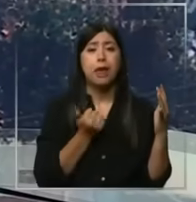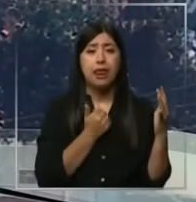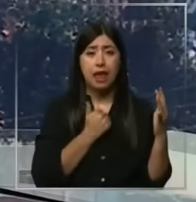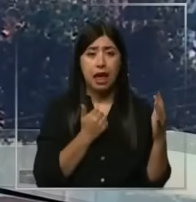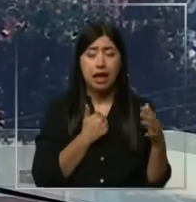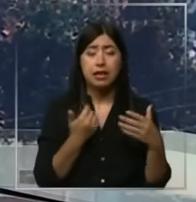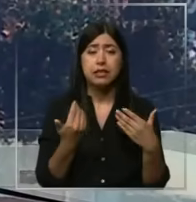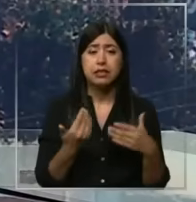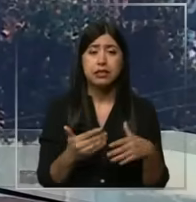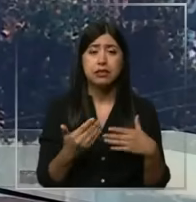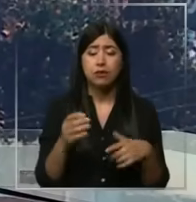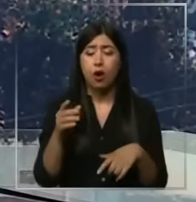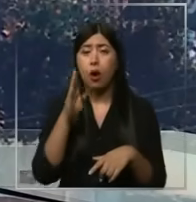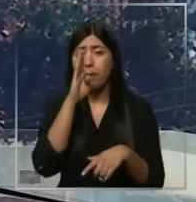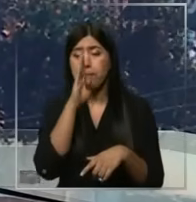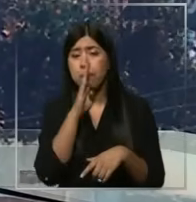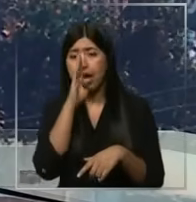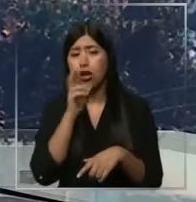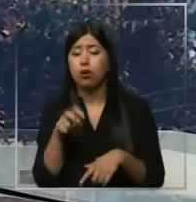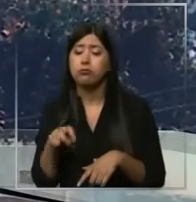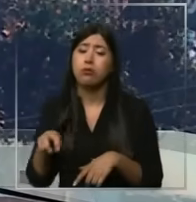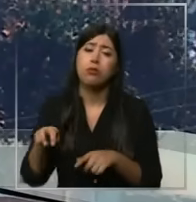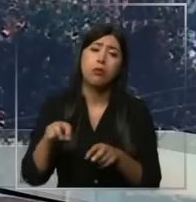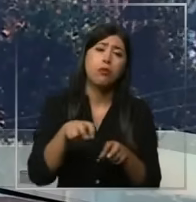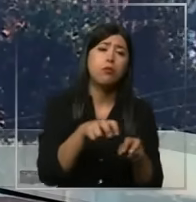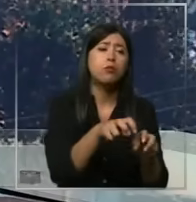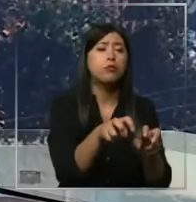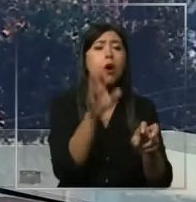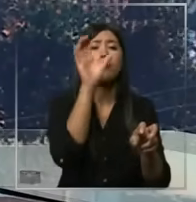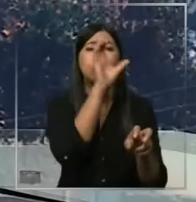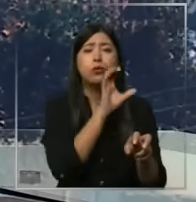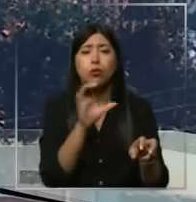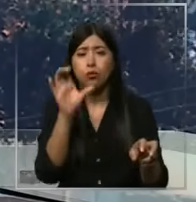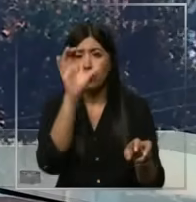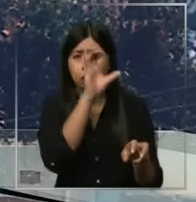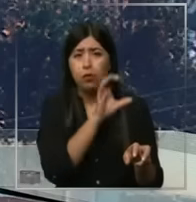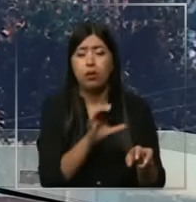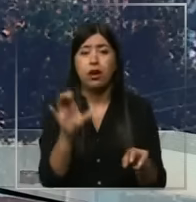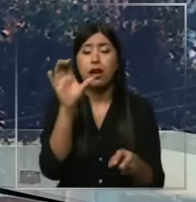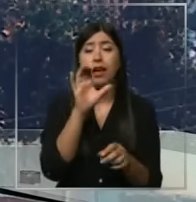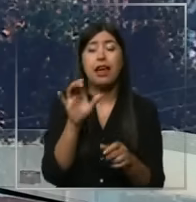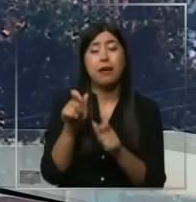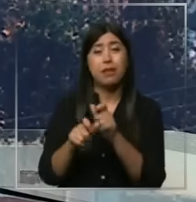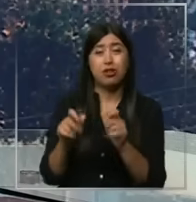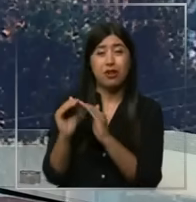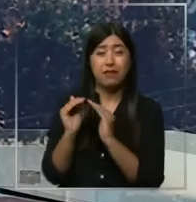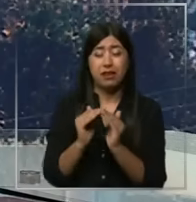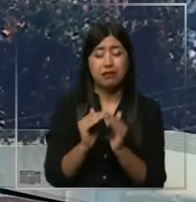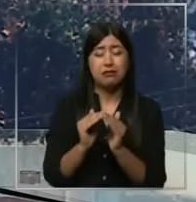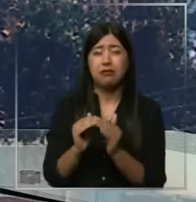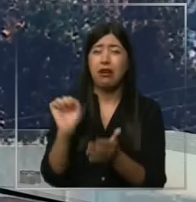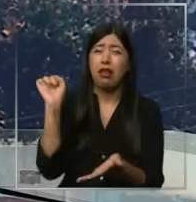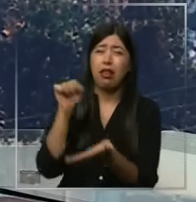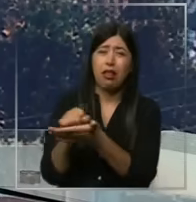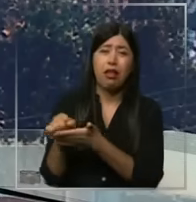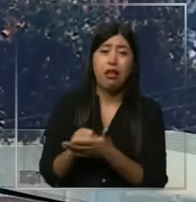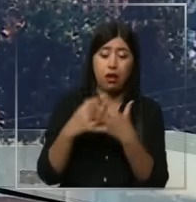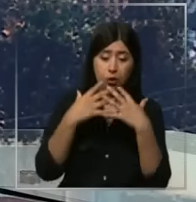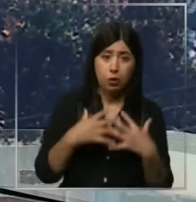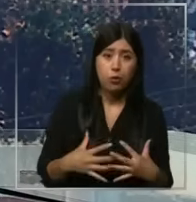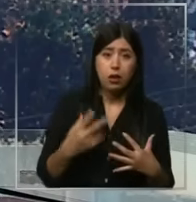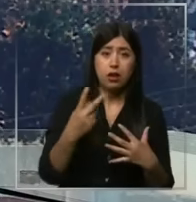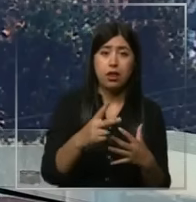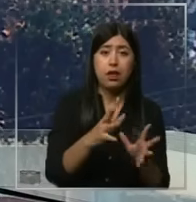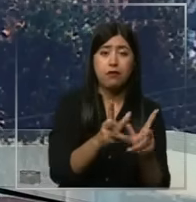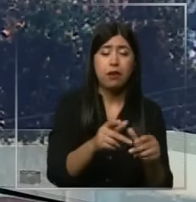ha llegado con perros de búsqueda a algunos sectores, mientras que los vecinos se quejan de que ellos mismos han tenido que recuperar los cuerpos de sus